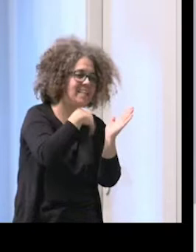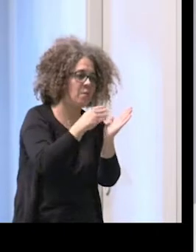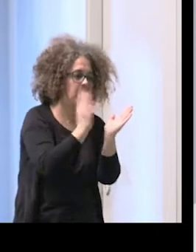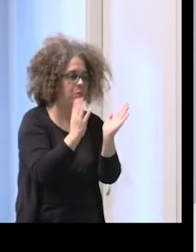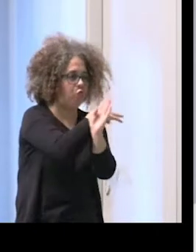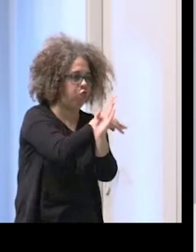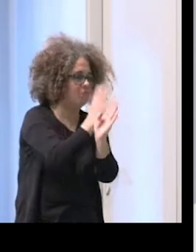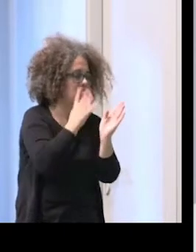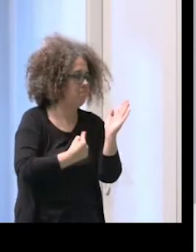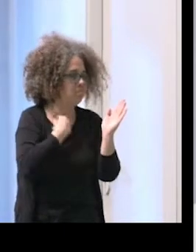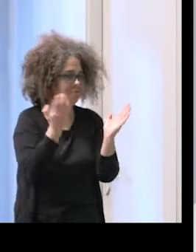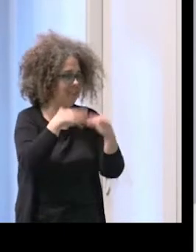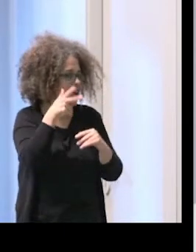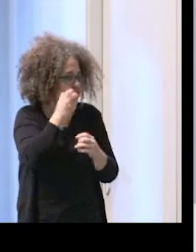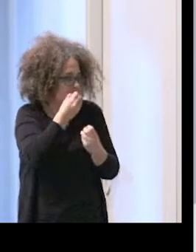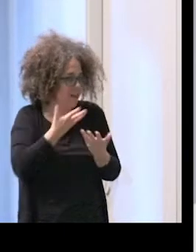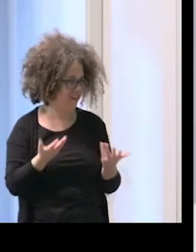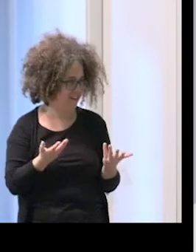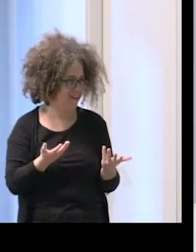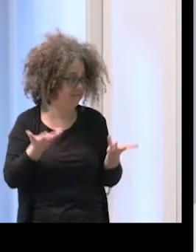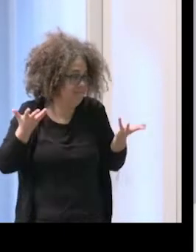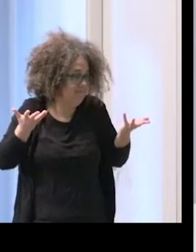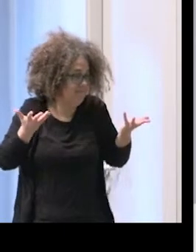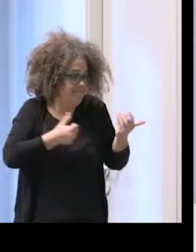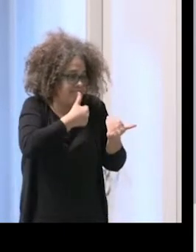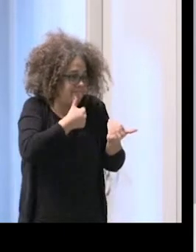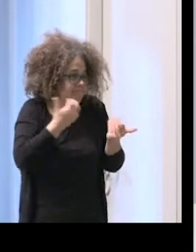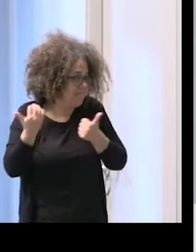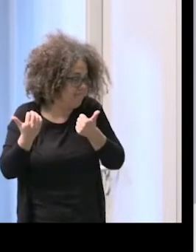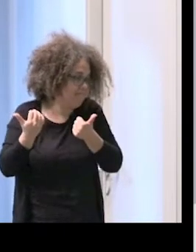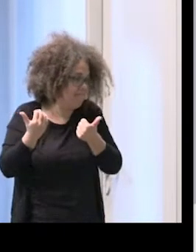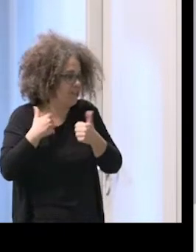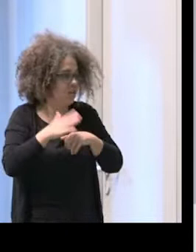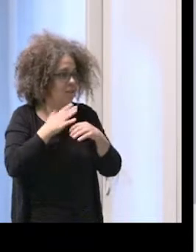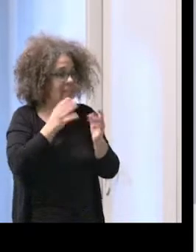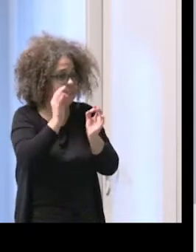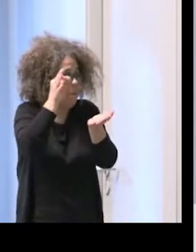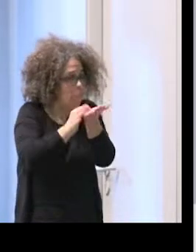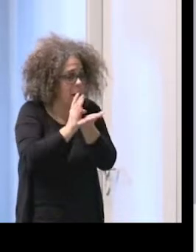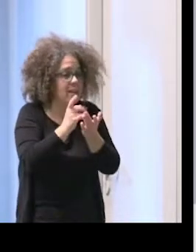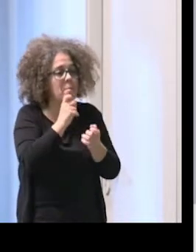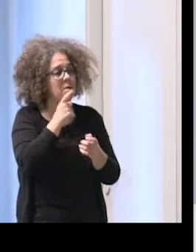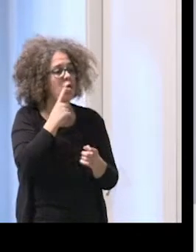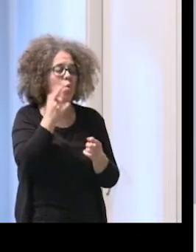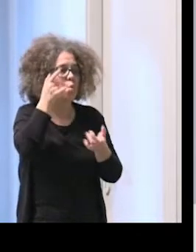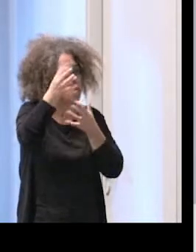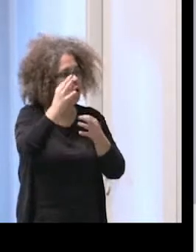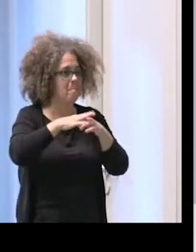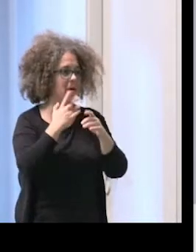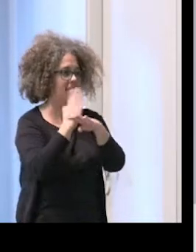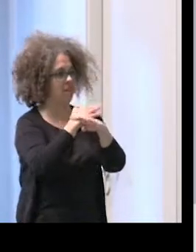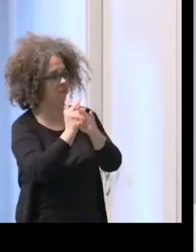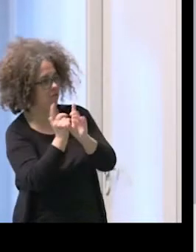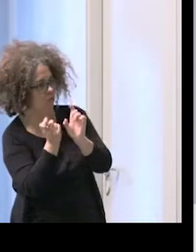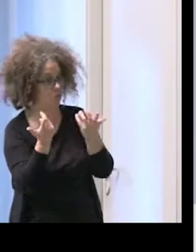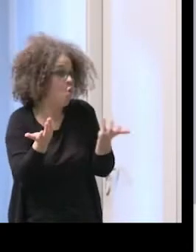todavía técnicos que solucionar para tratar de obtener células ciliadas implantadas con éxito. Aparte, la otra